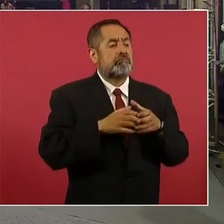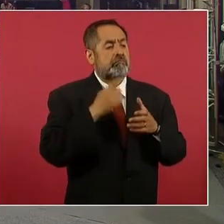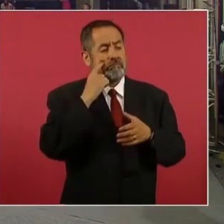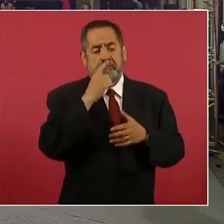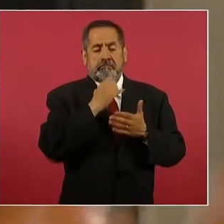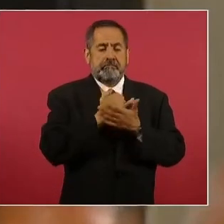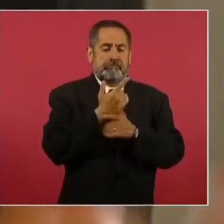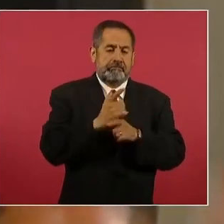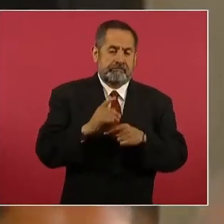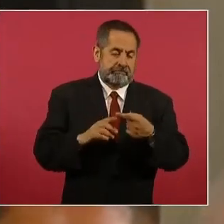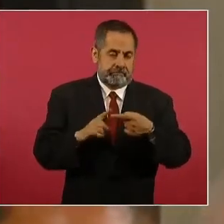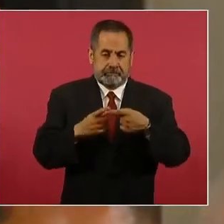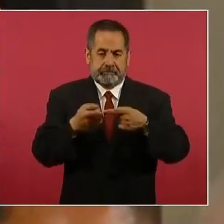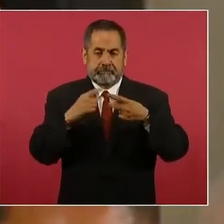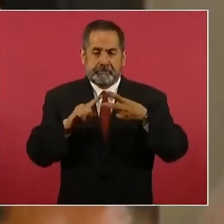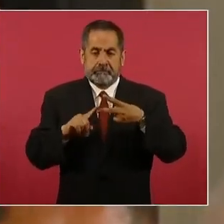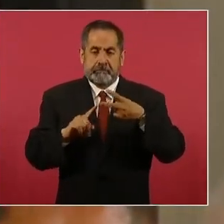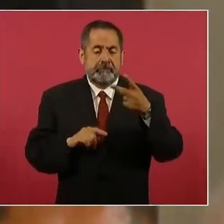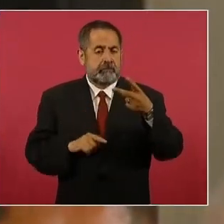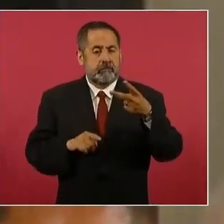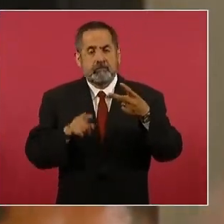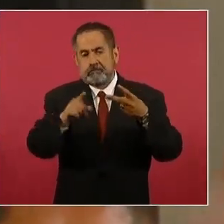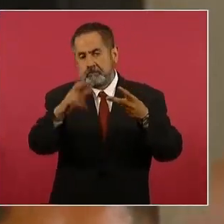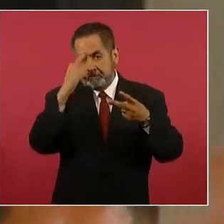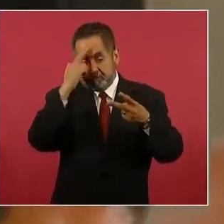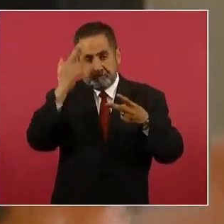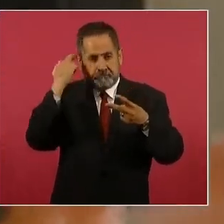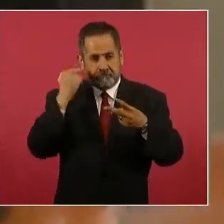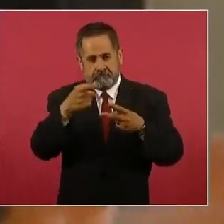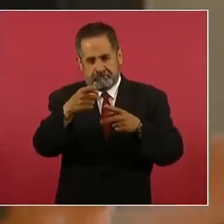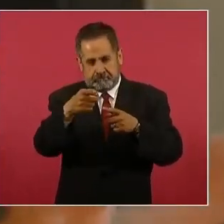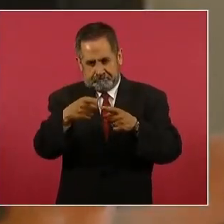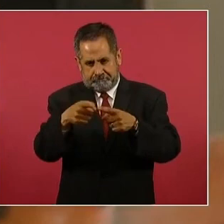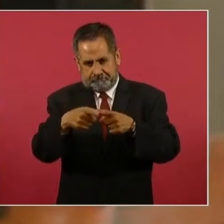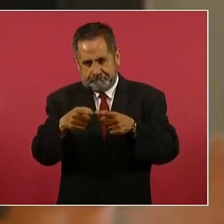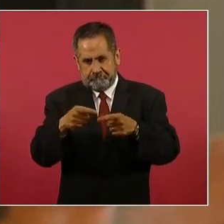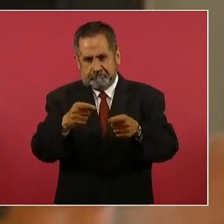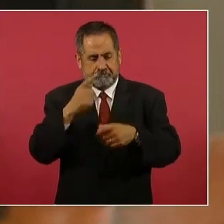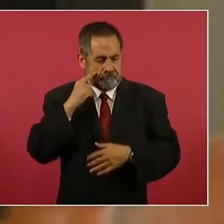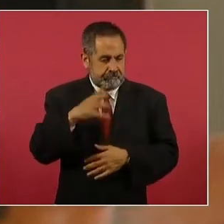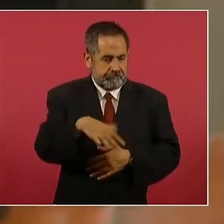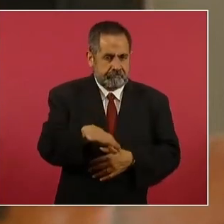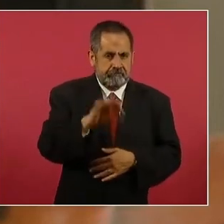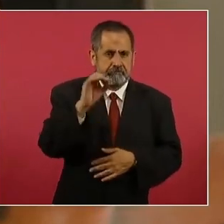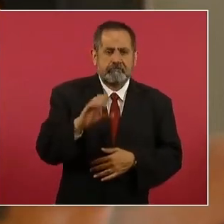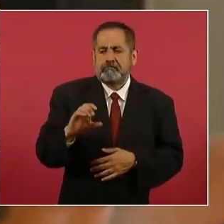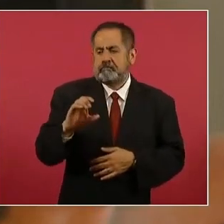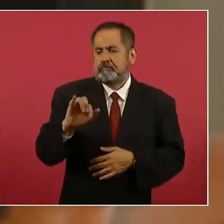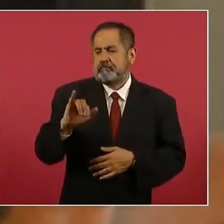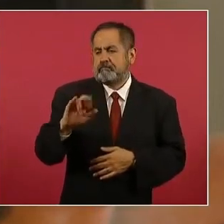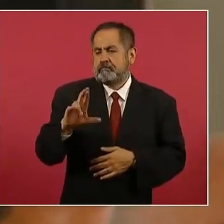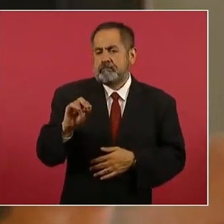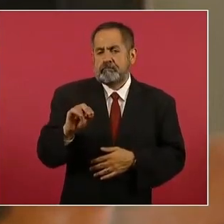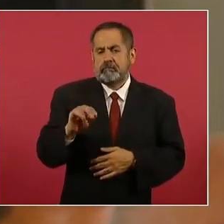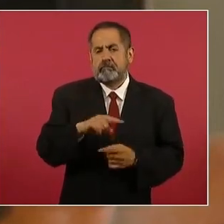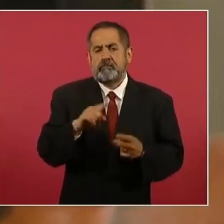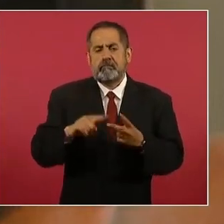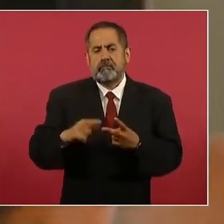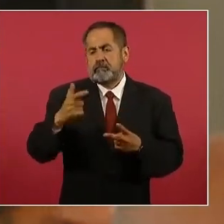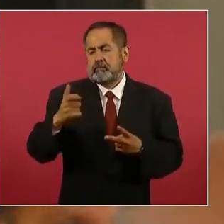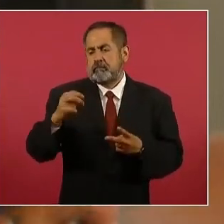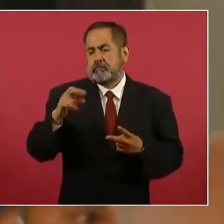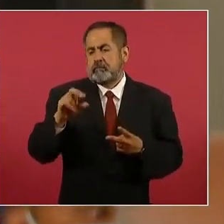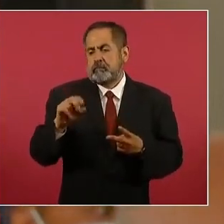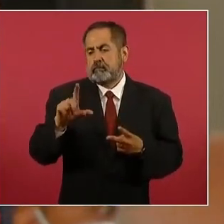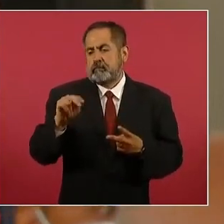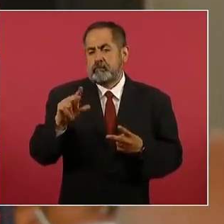segundo audio, señor presidente, dejó usted una tarea de buscar el audio de Ciro Gómez y Genaro García